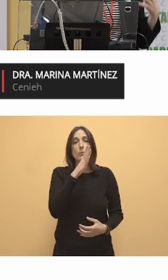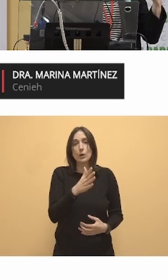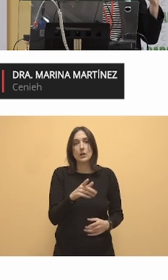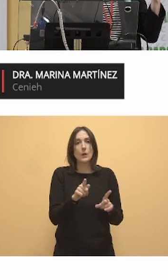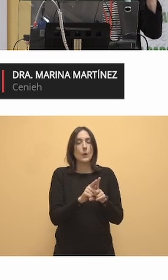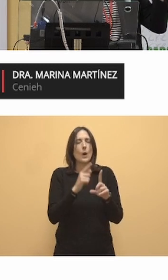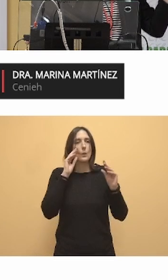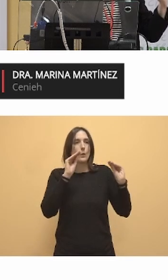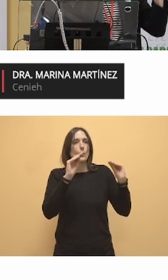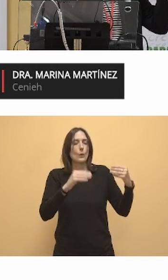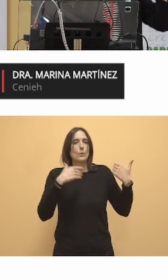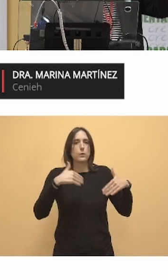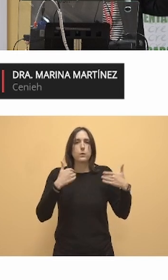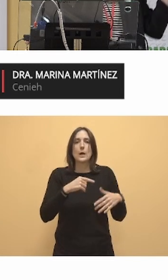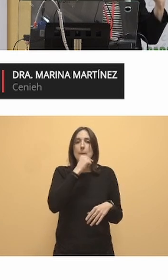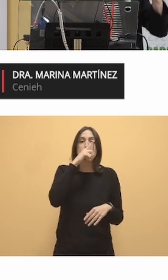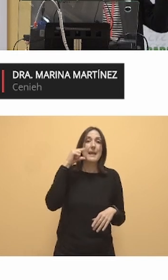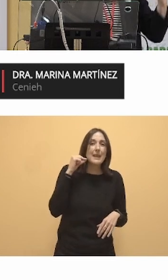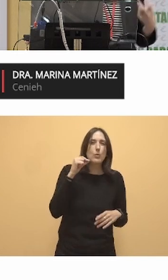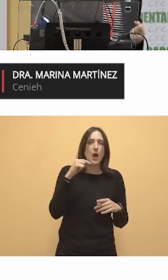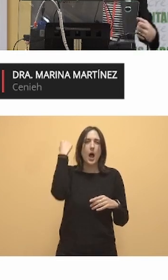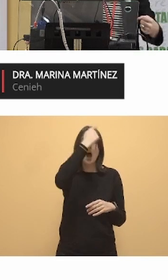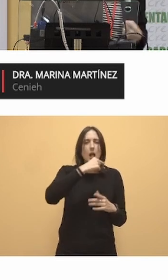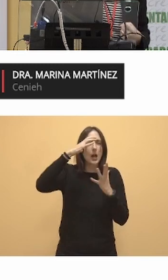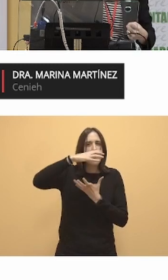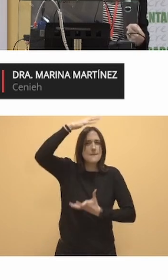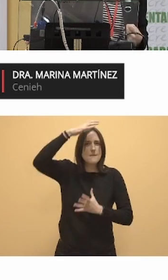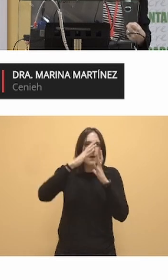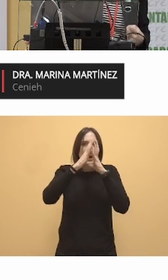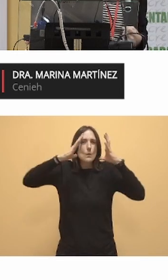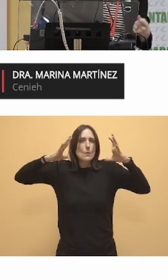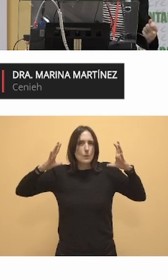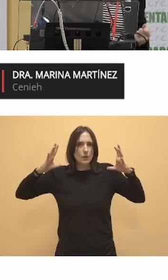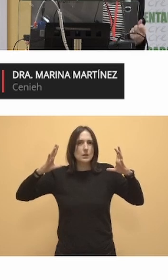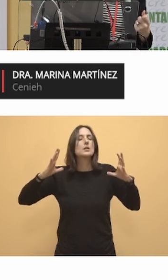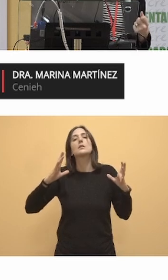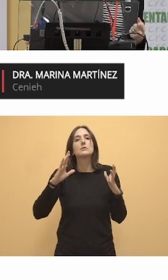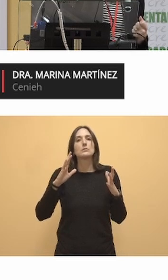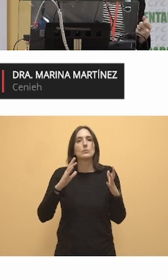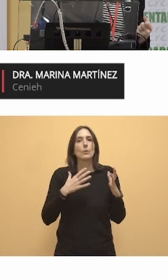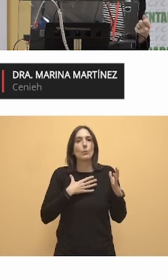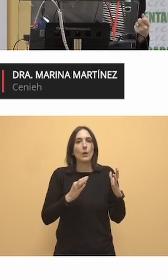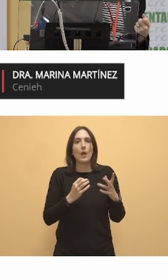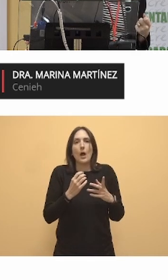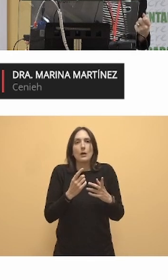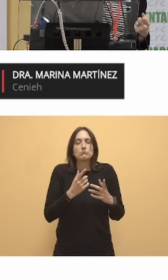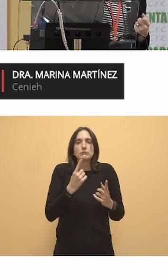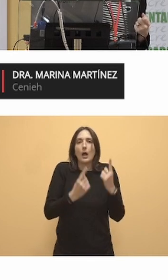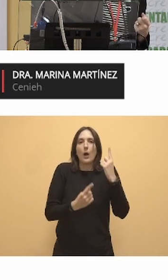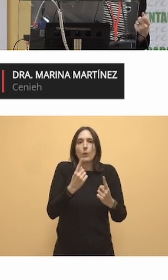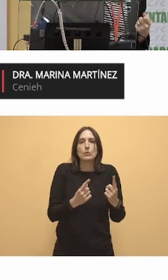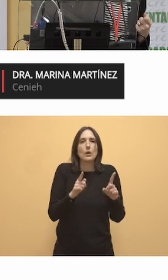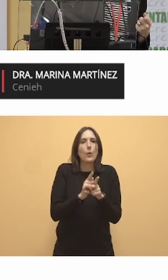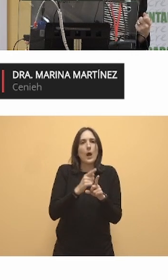impresión de la mandíbula, la cara tan grande, tan masiva, hasta el punto de que uno de ellos, en concreto